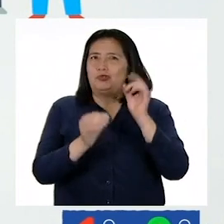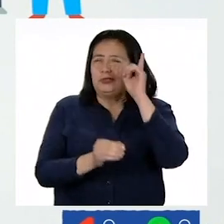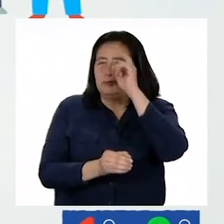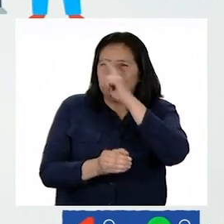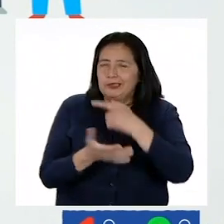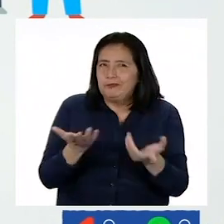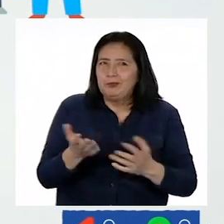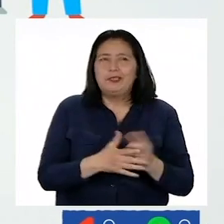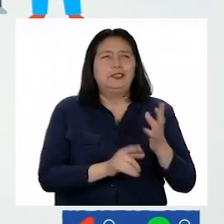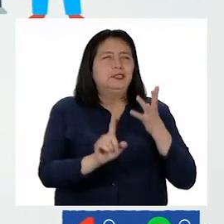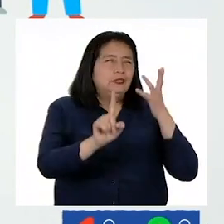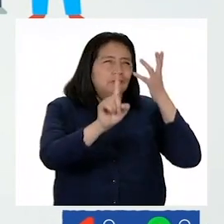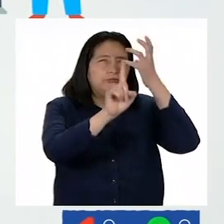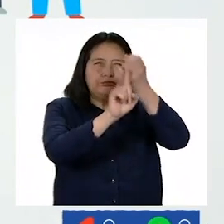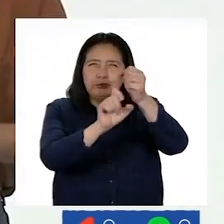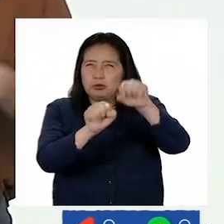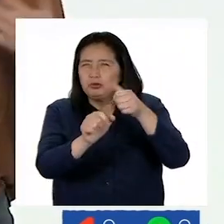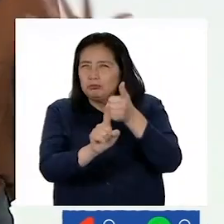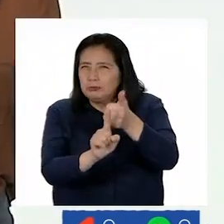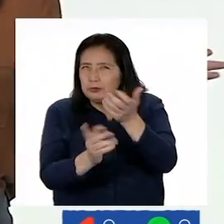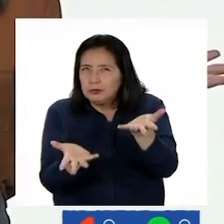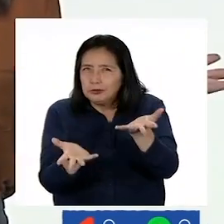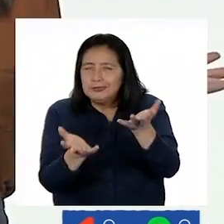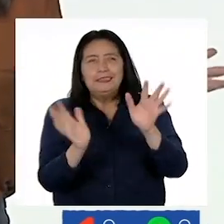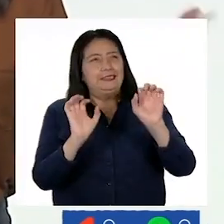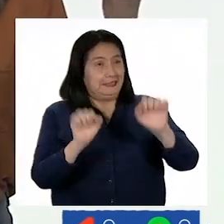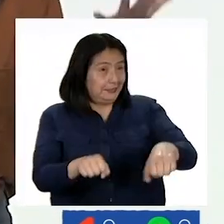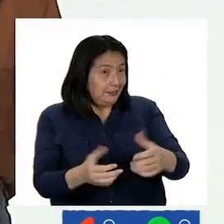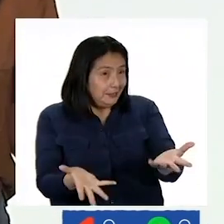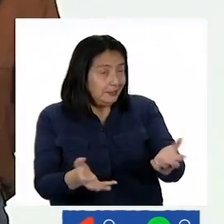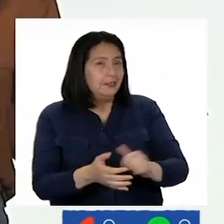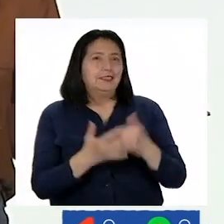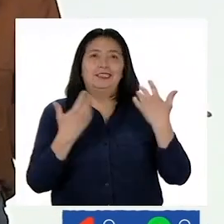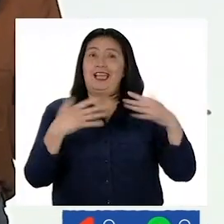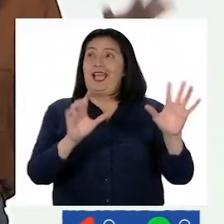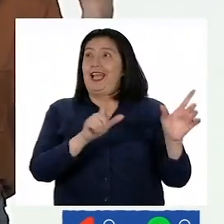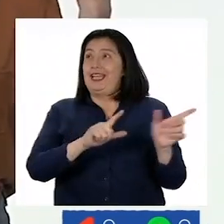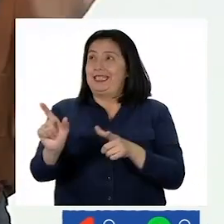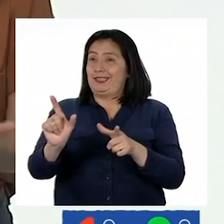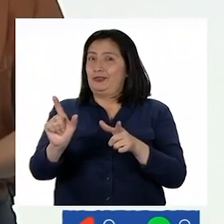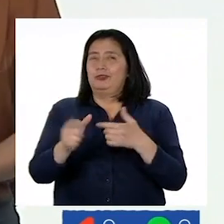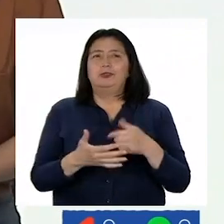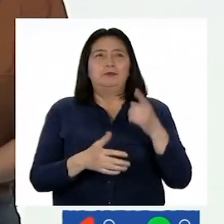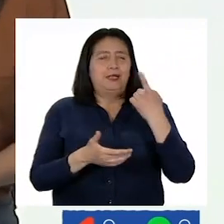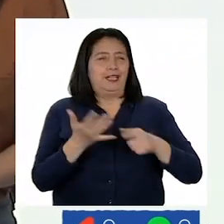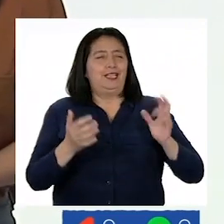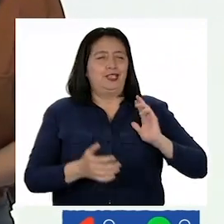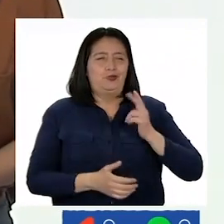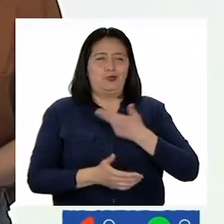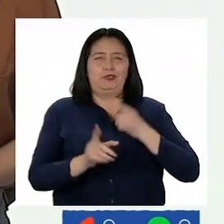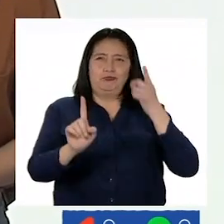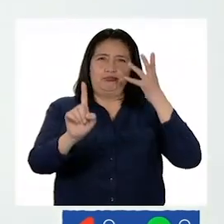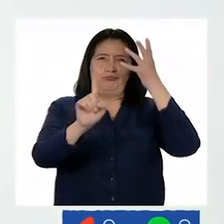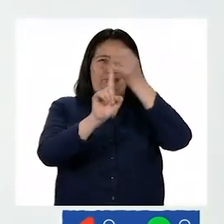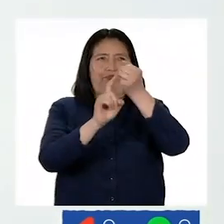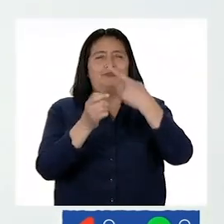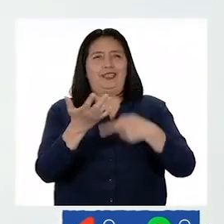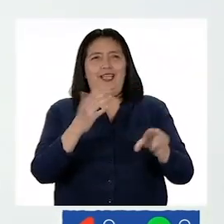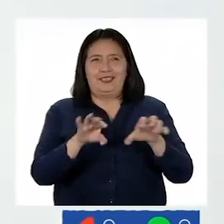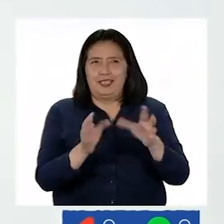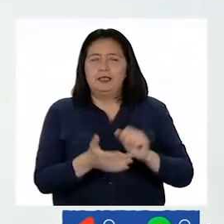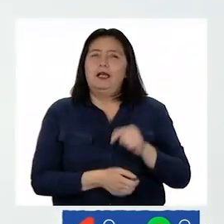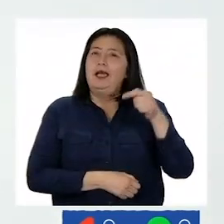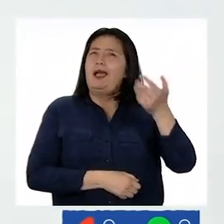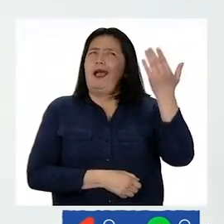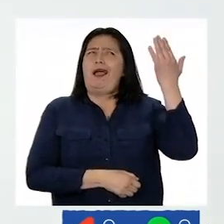y alcanzando sus objetivos? Entonces, ya estamos listos para nuestro reto. En